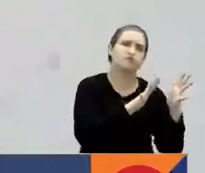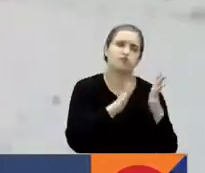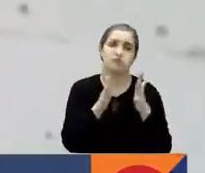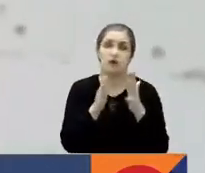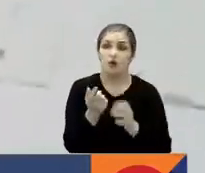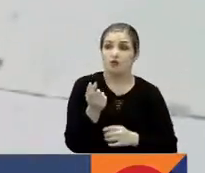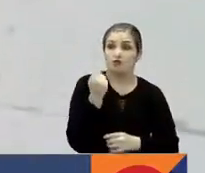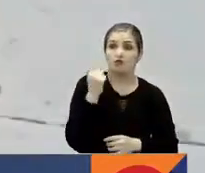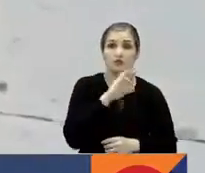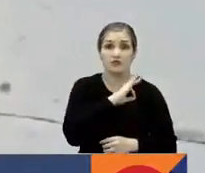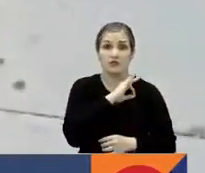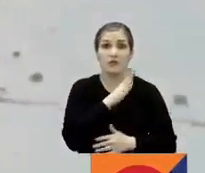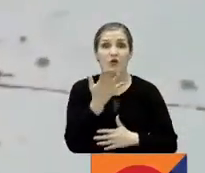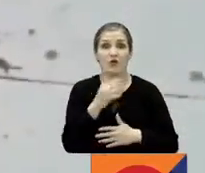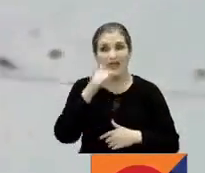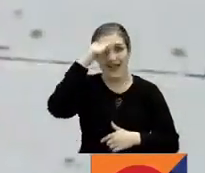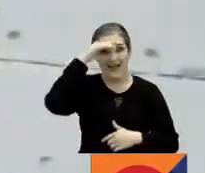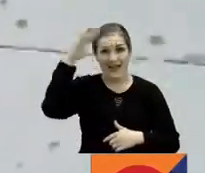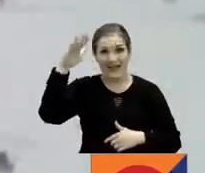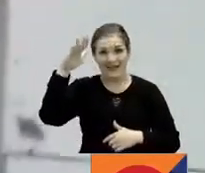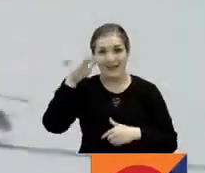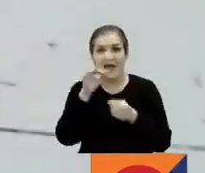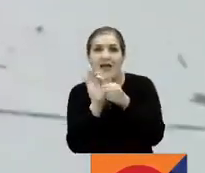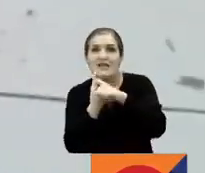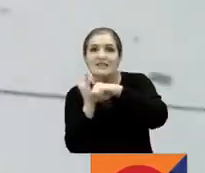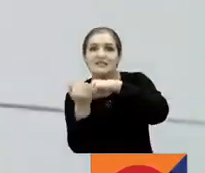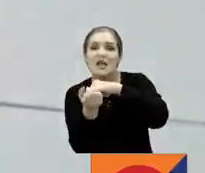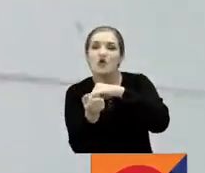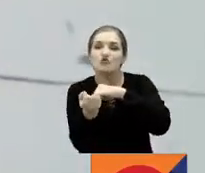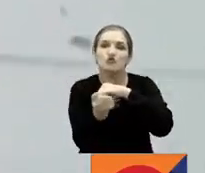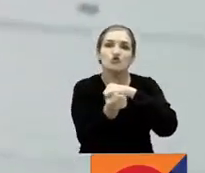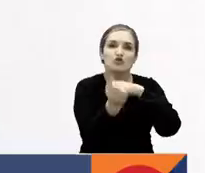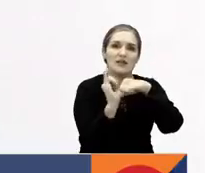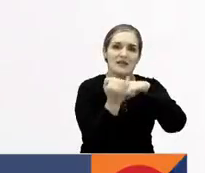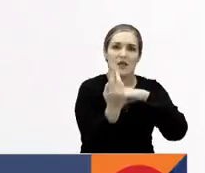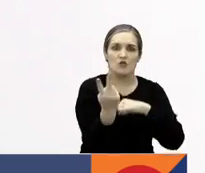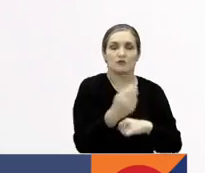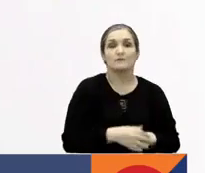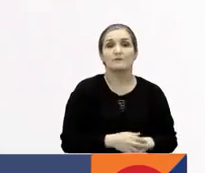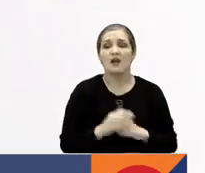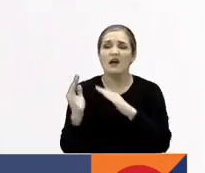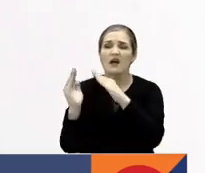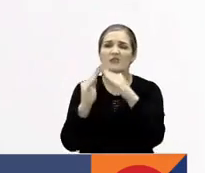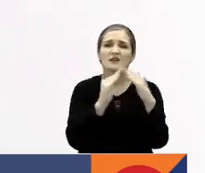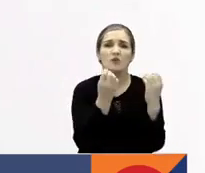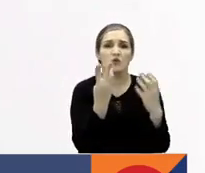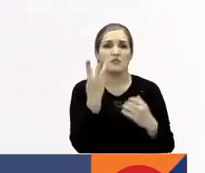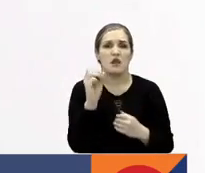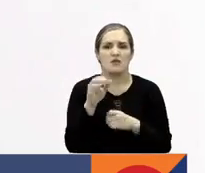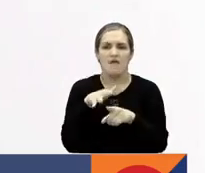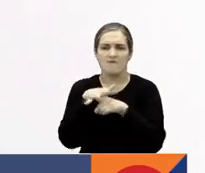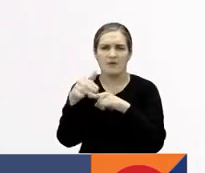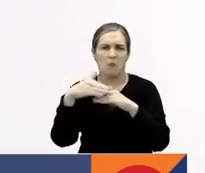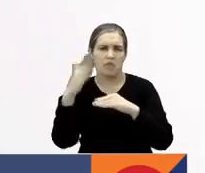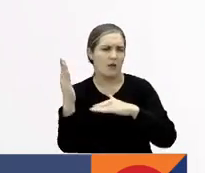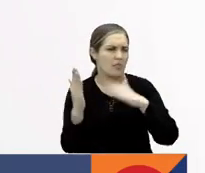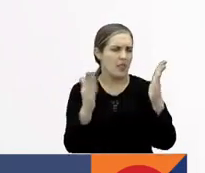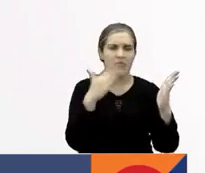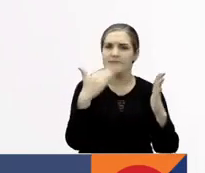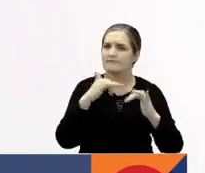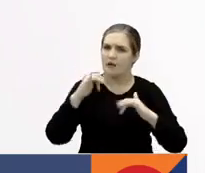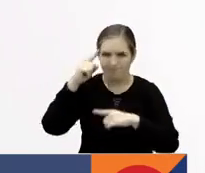de Cartagena. Encontramos un promedio de unas 30 viviendas que fueron afectadas en los diferentes lugares, a los cuales ya les estamos enviando